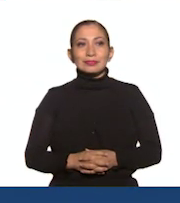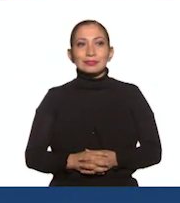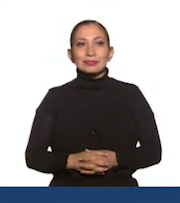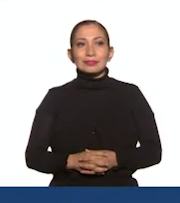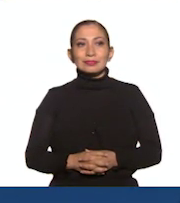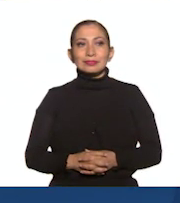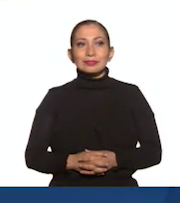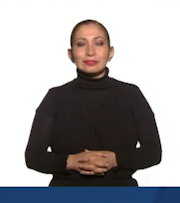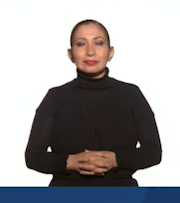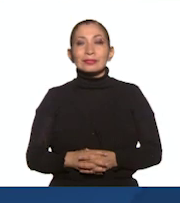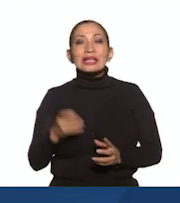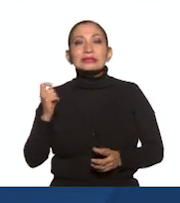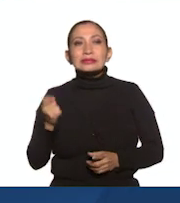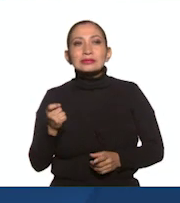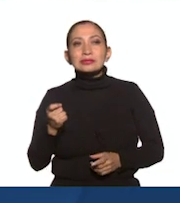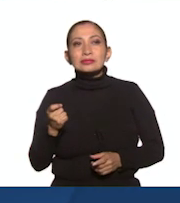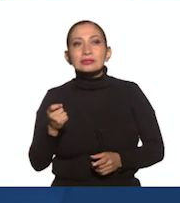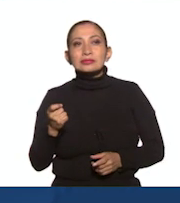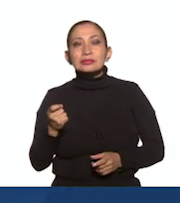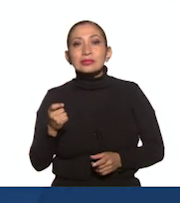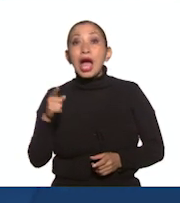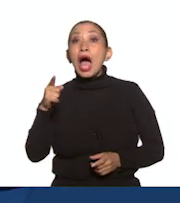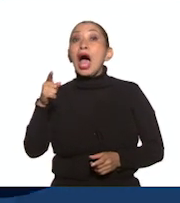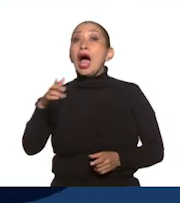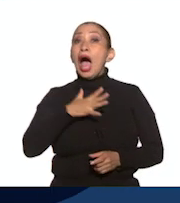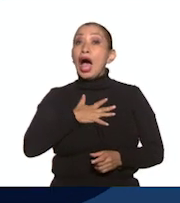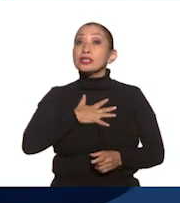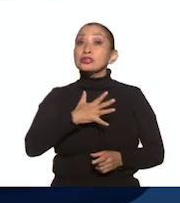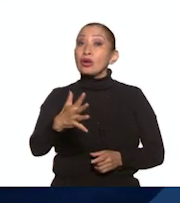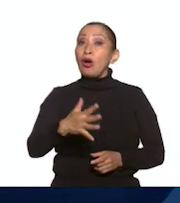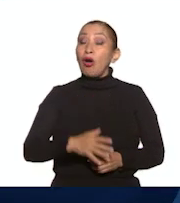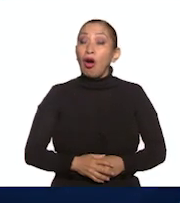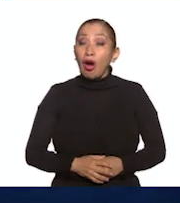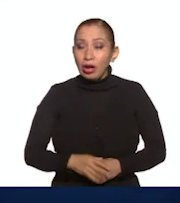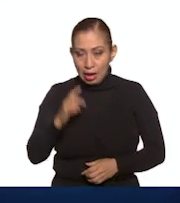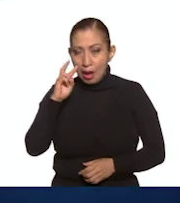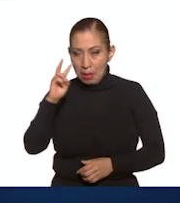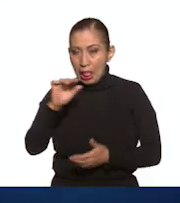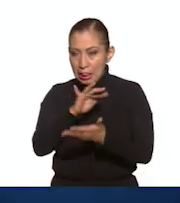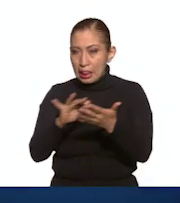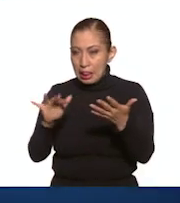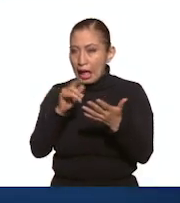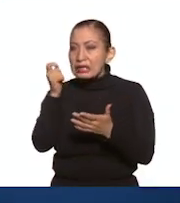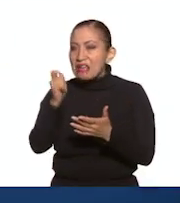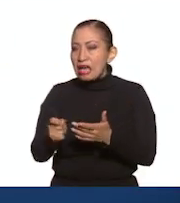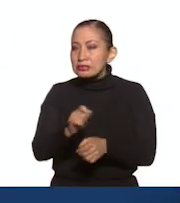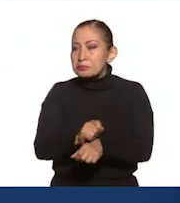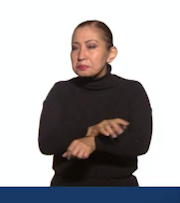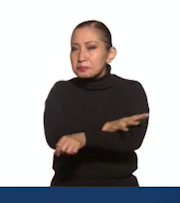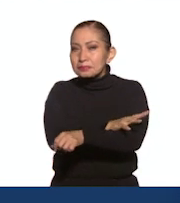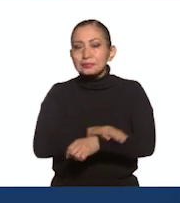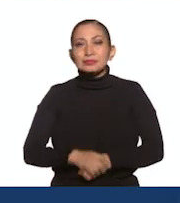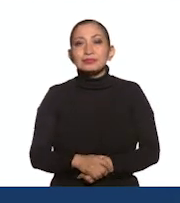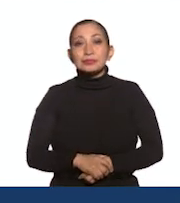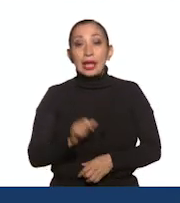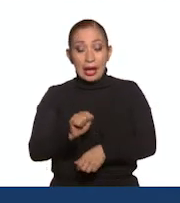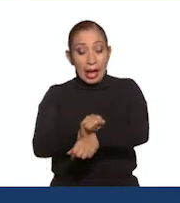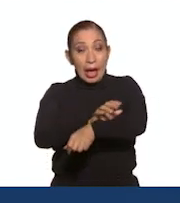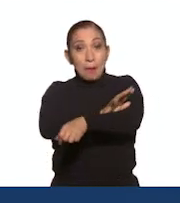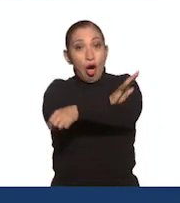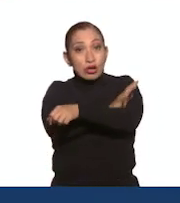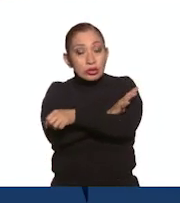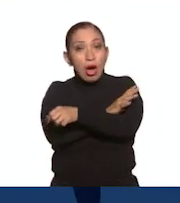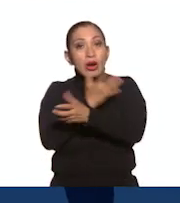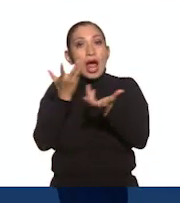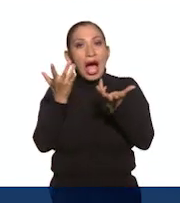¿Qué salió? ¿Qué salió? ¡Te salió asco! Leeré lo que nos dice con respecto a esta emoción. Es una emoción que